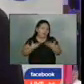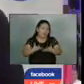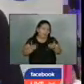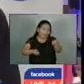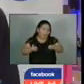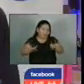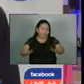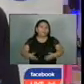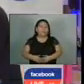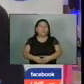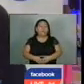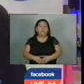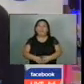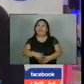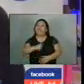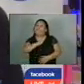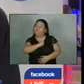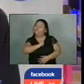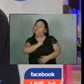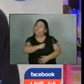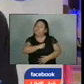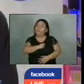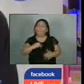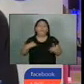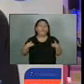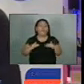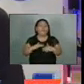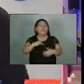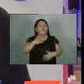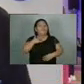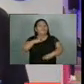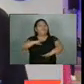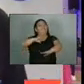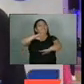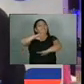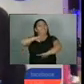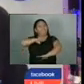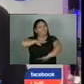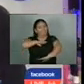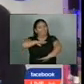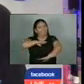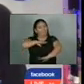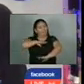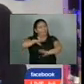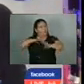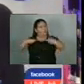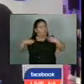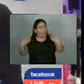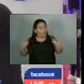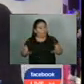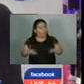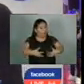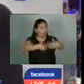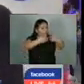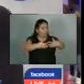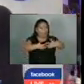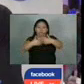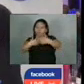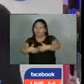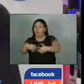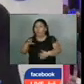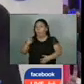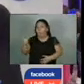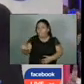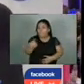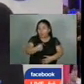Y es una gran responsabilidad, pero también una gran satisfacción ver cómo las empresas y las personas